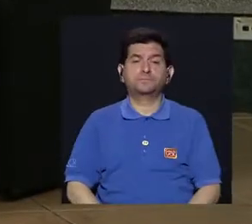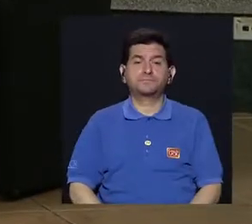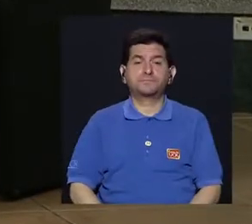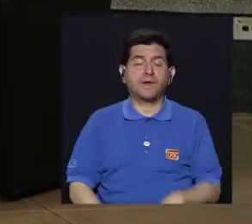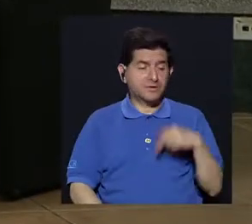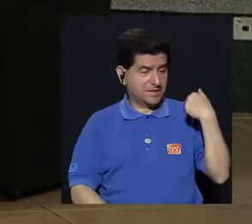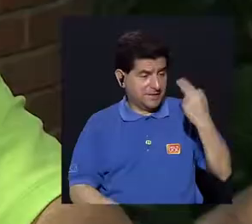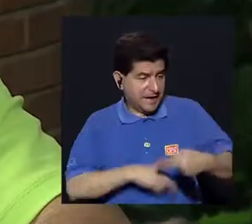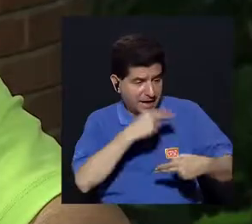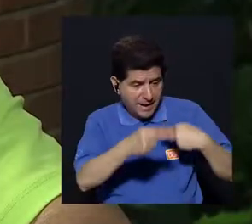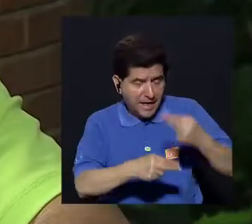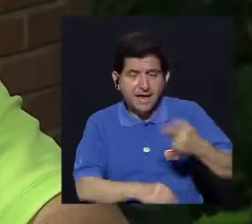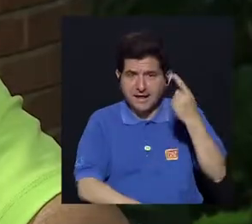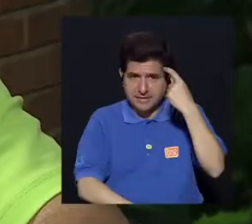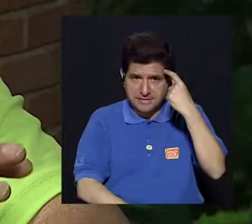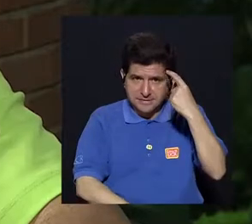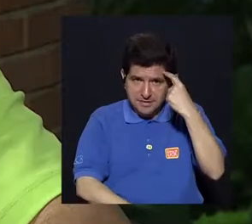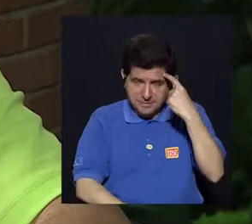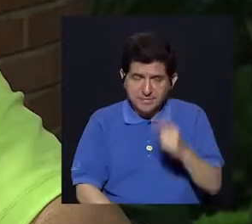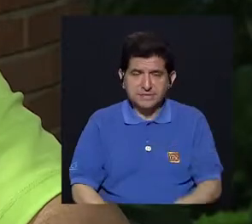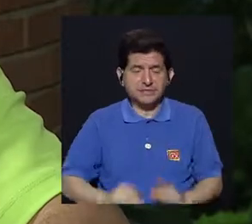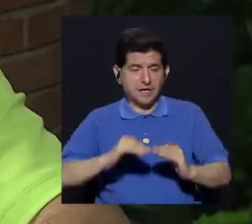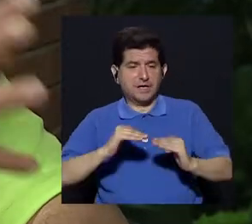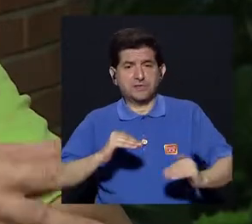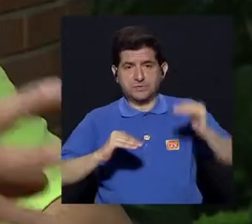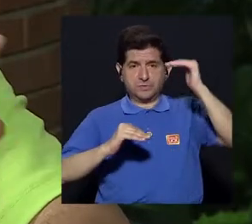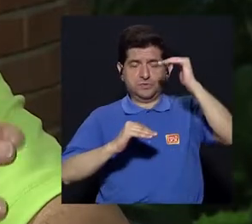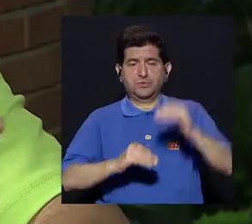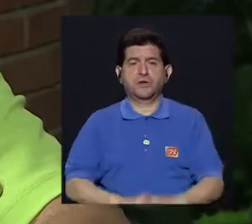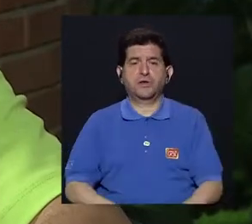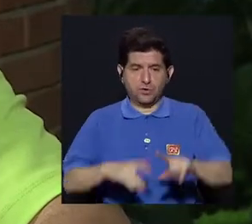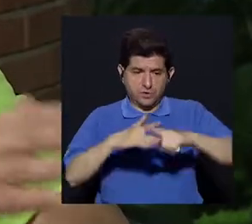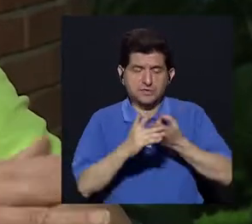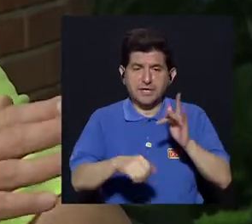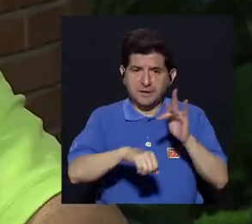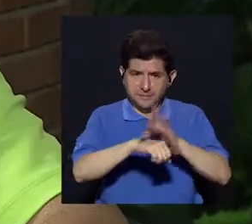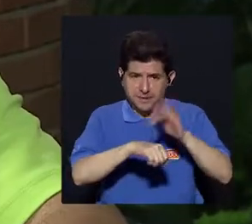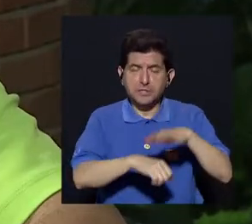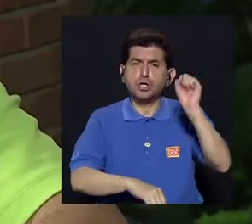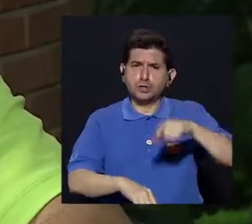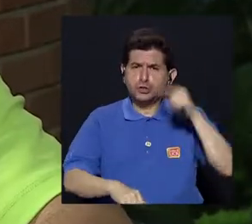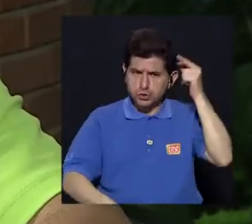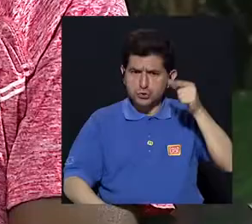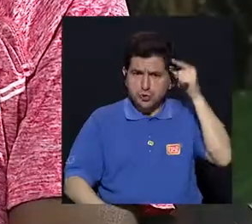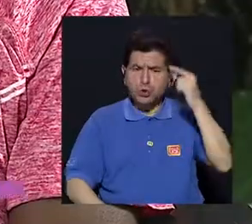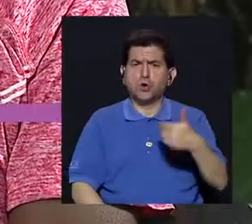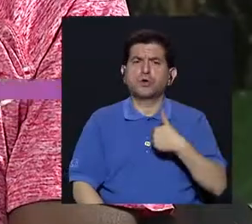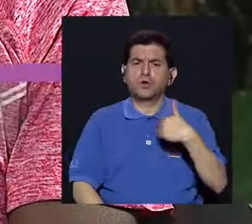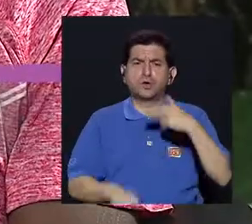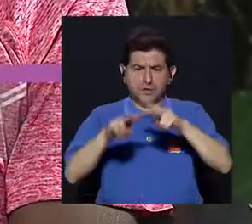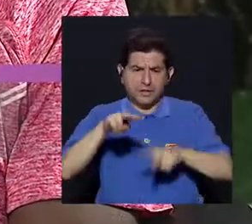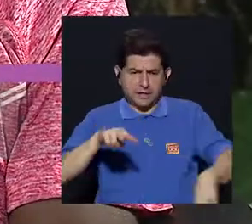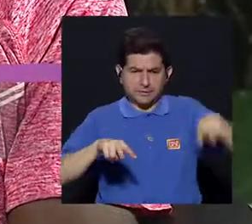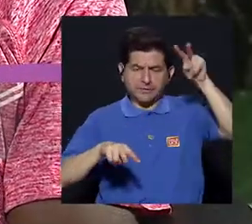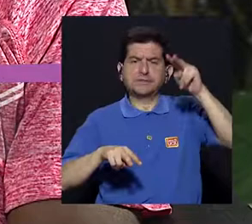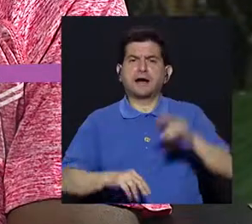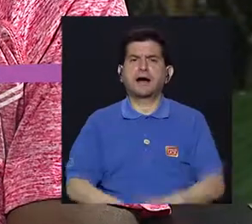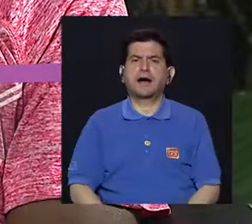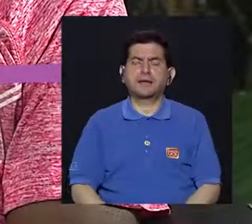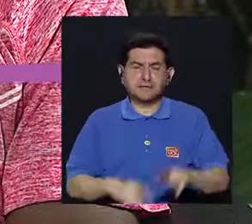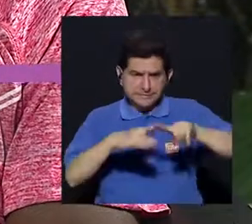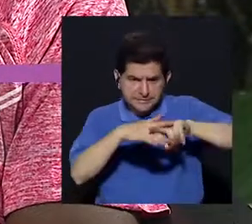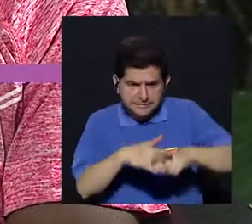lo va a necesitar. O sea, la herencia... ¿Se pensaría que la herencia es mayor si comienza de edad temprana? Ah, sí, por supuesto. Tenemos